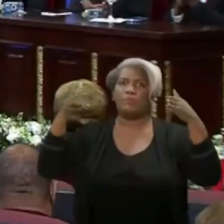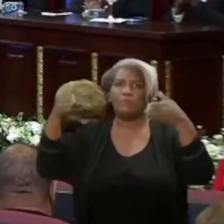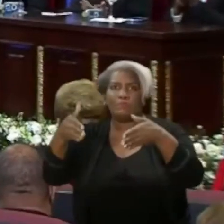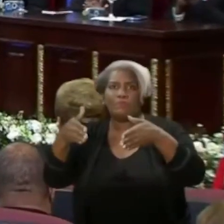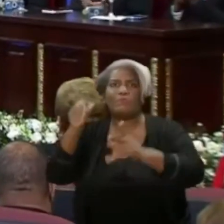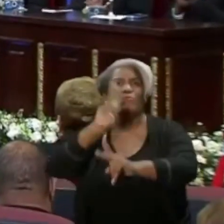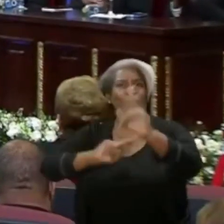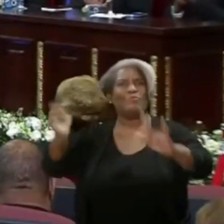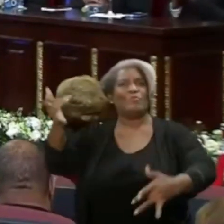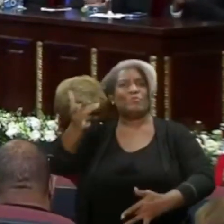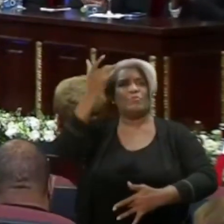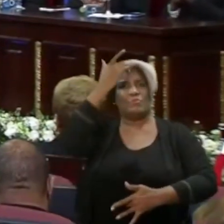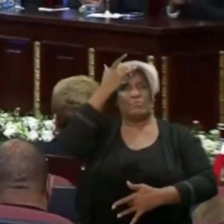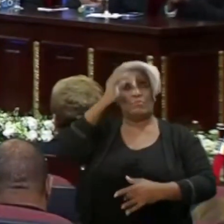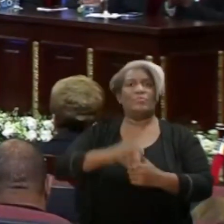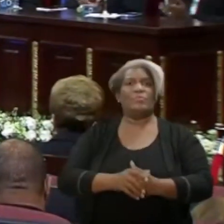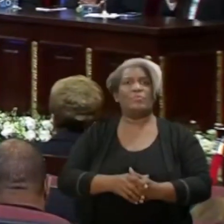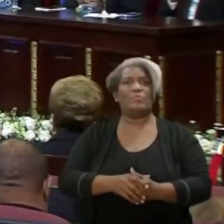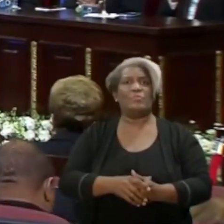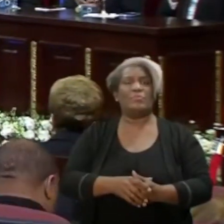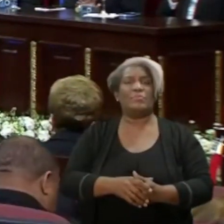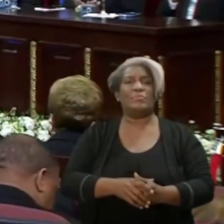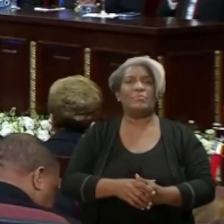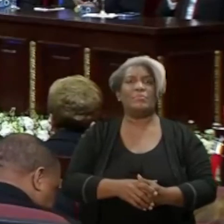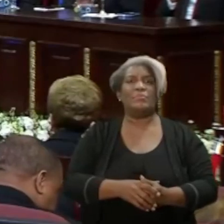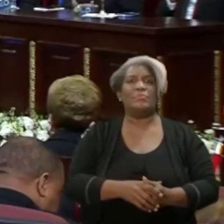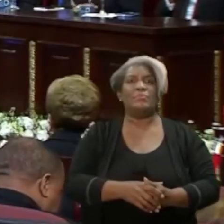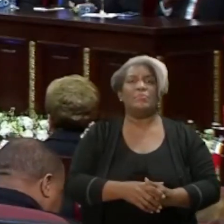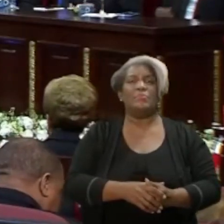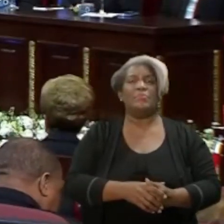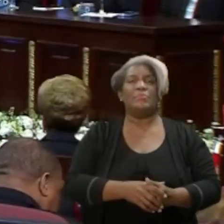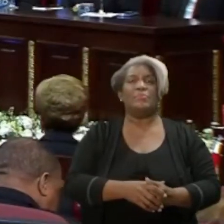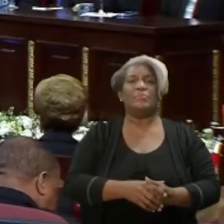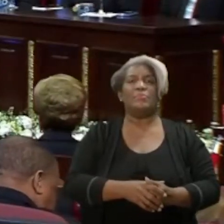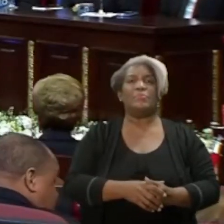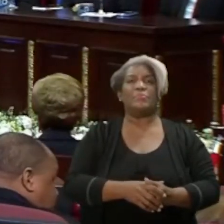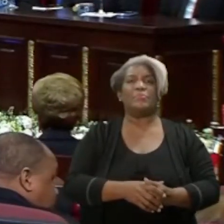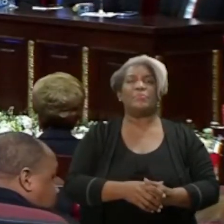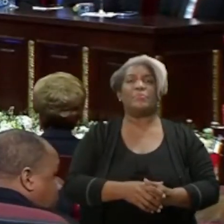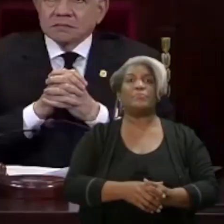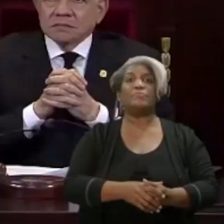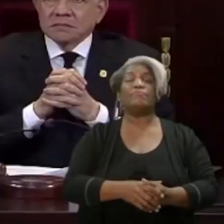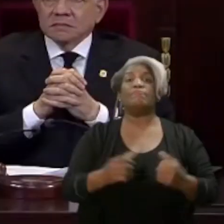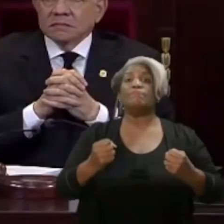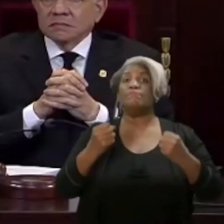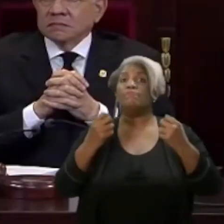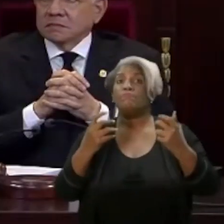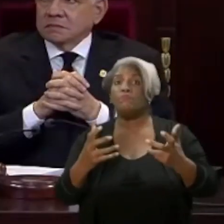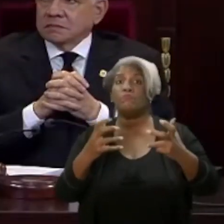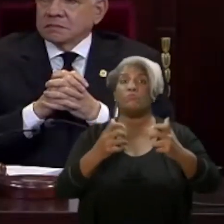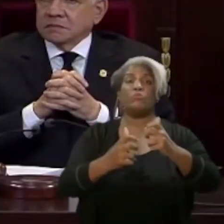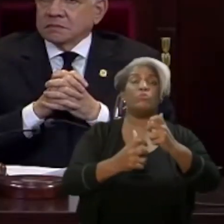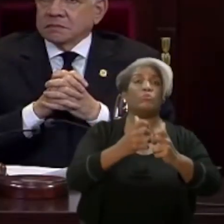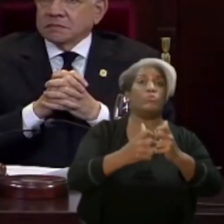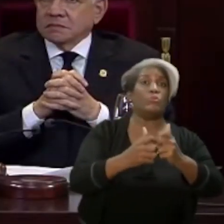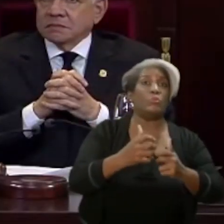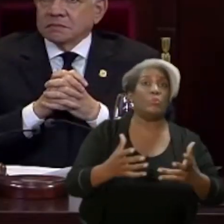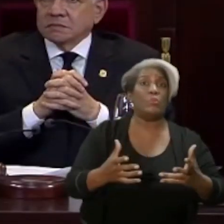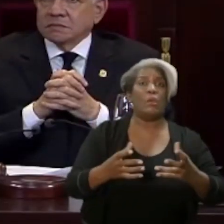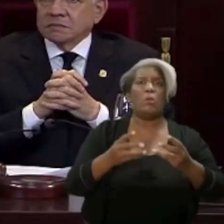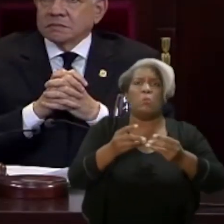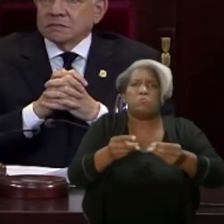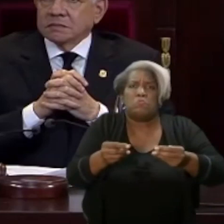Tres veces más pacientes de alto costo se estamos atendiendo. La mayoría de los problemas logísticos ya han